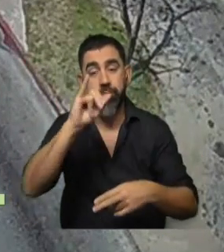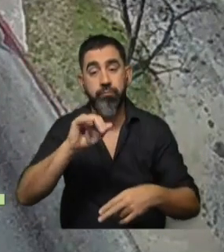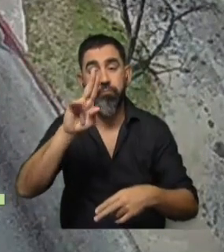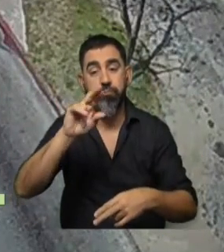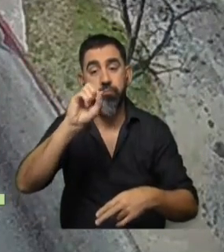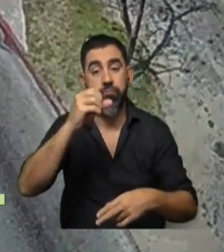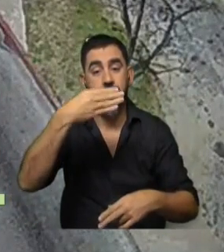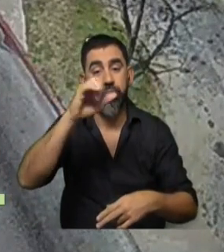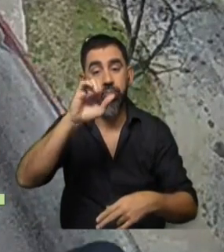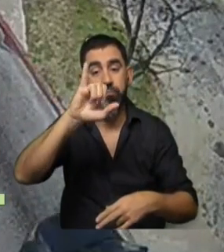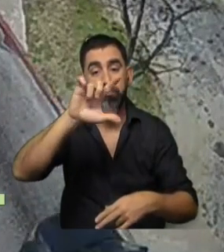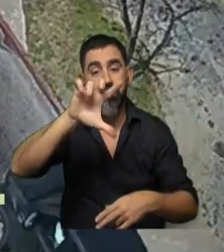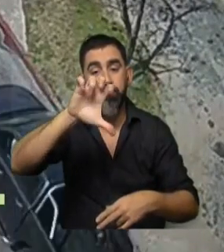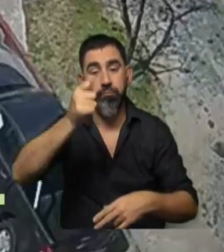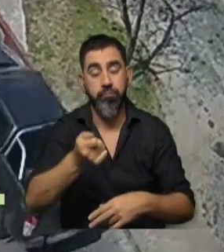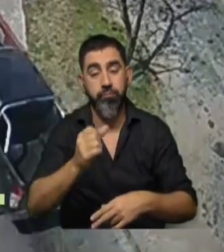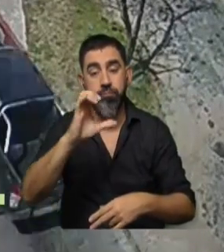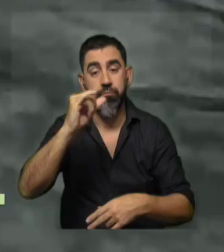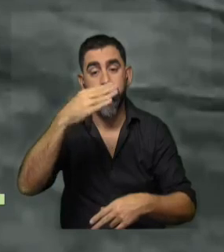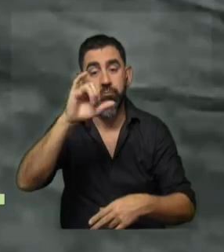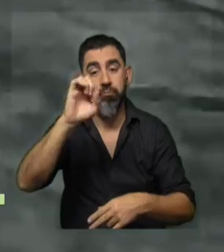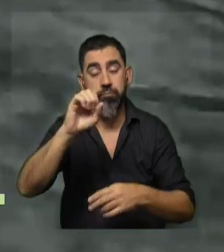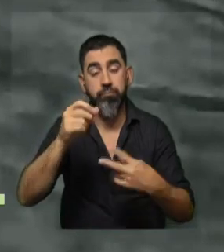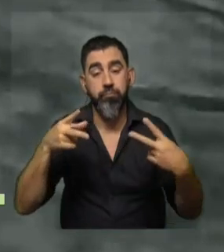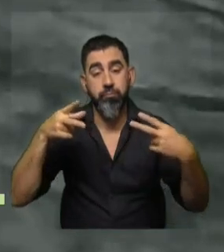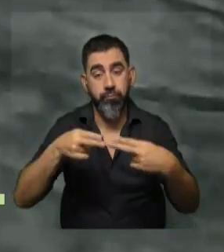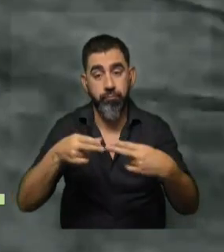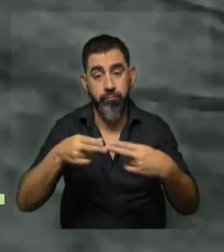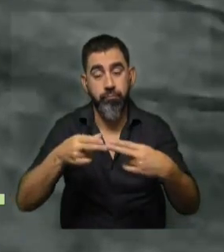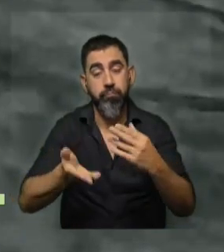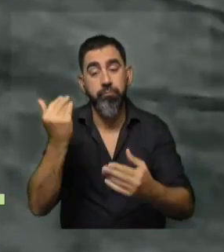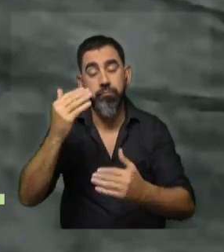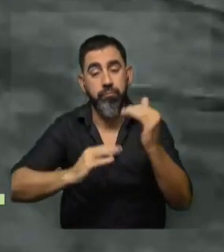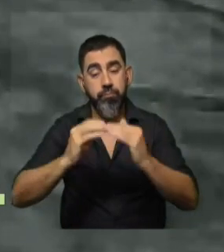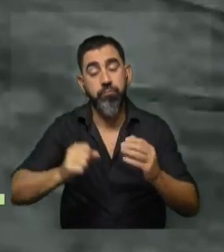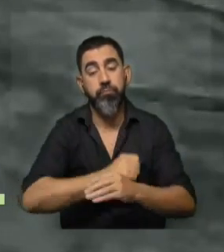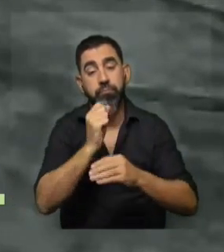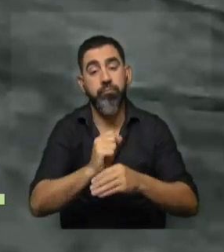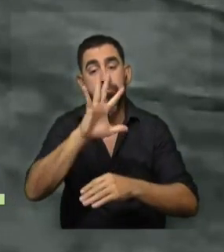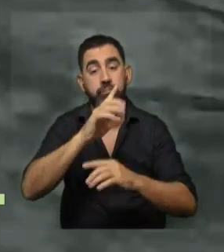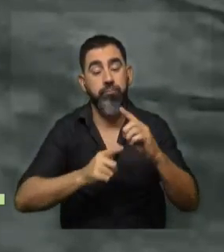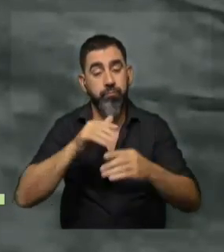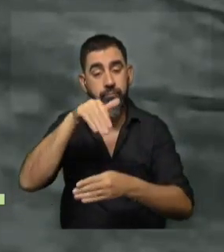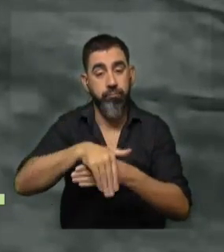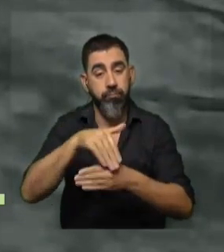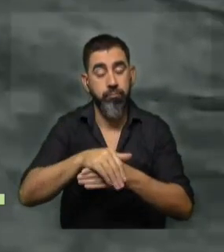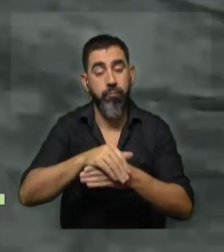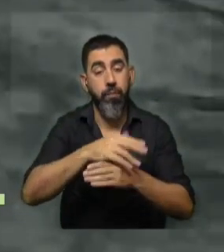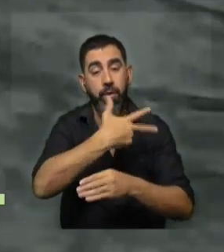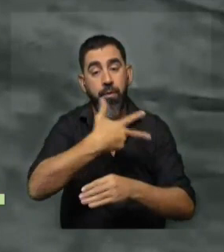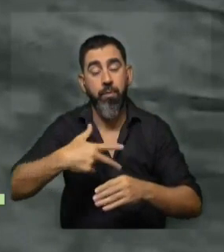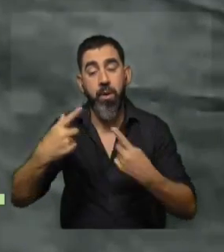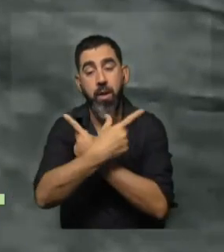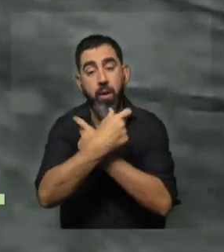warch entre Jaime civil y Centenario allí hay retiro de obra hasta las 17:30 horas o en Dinamarca entre